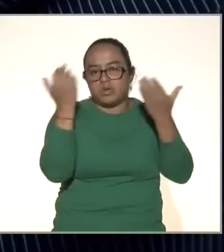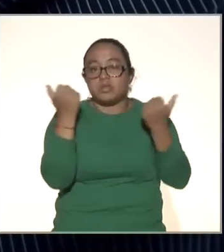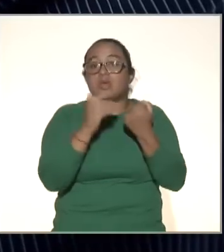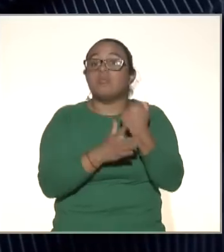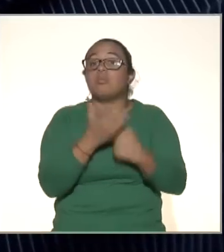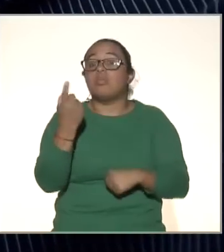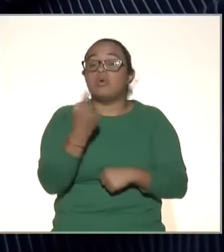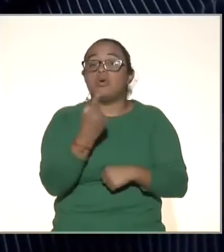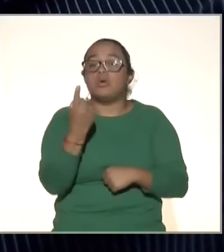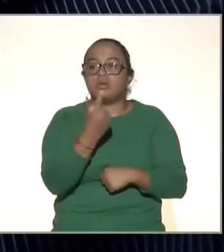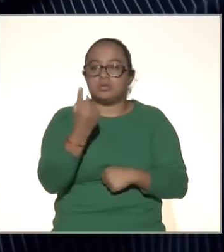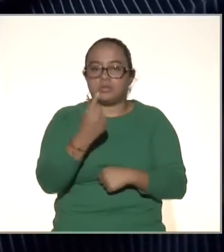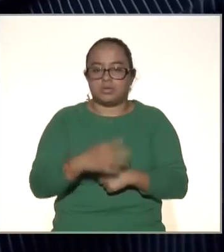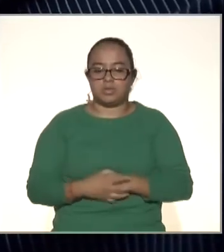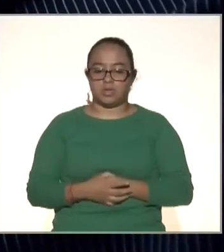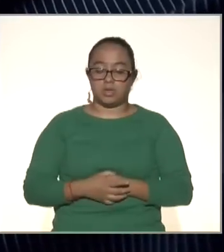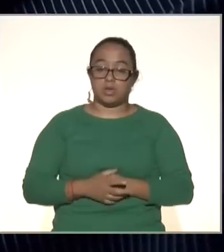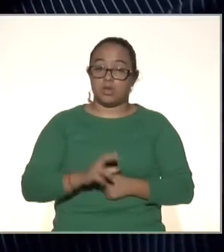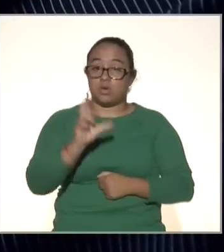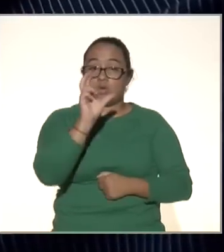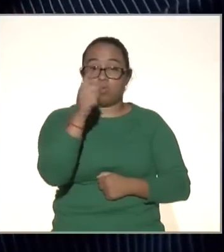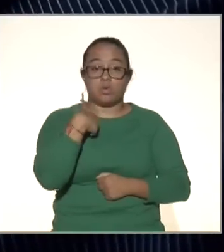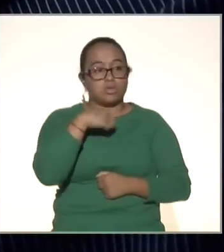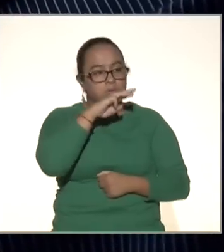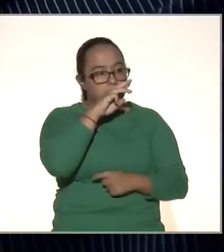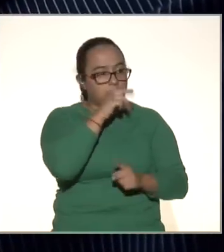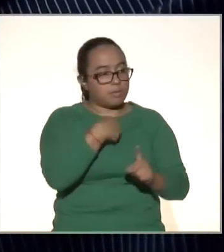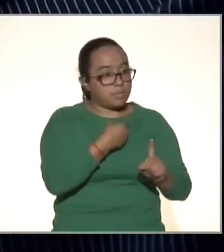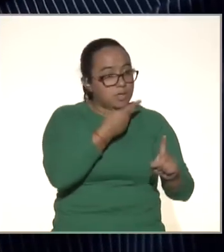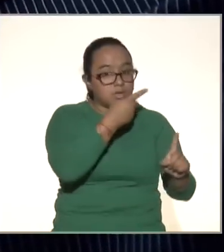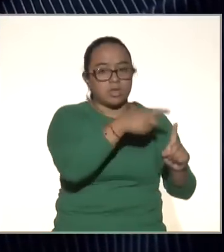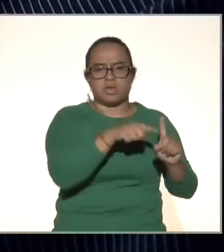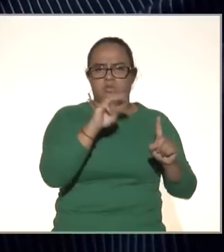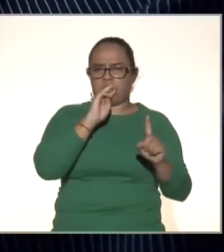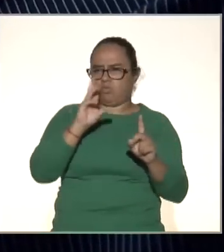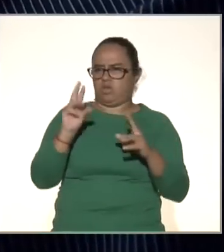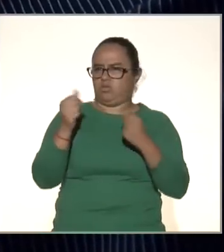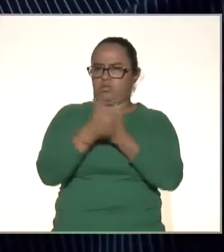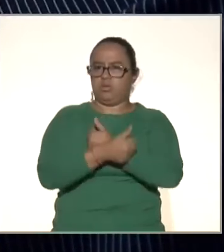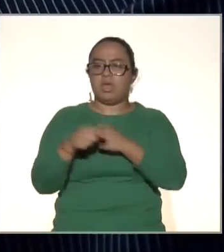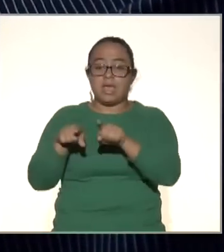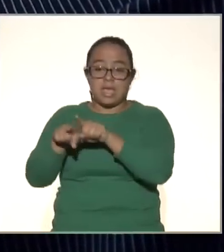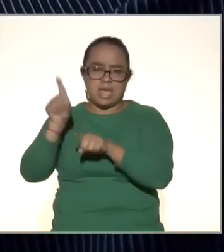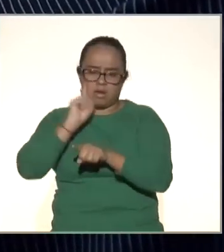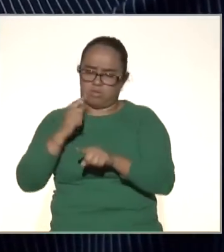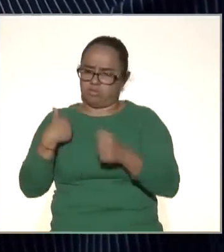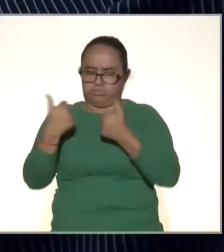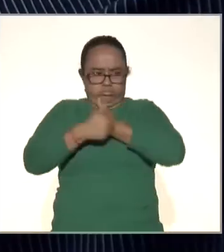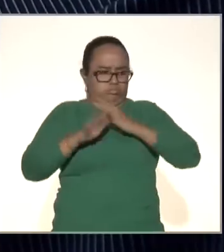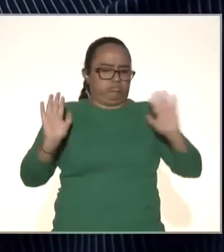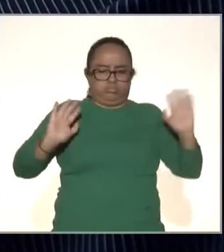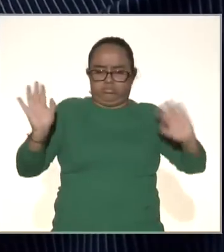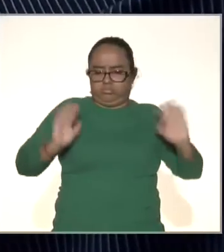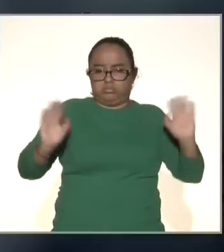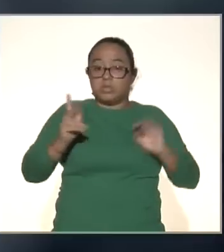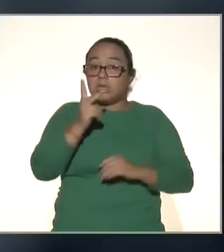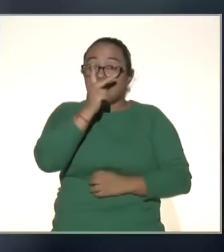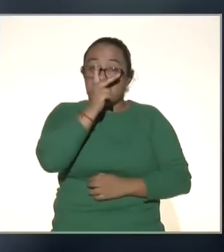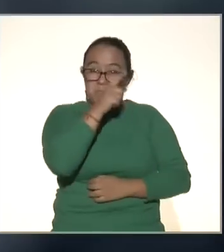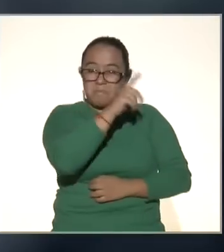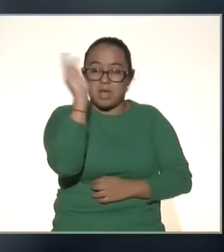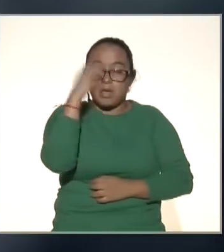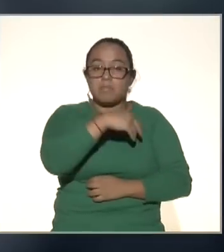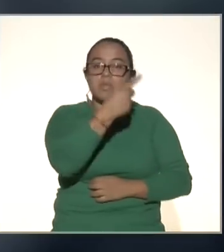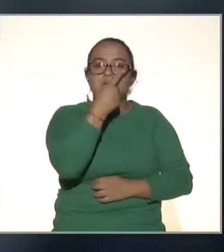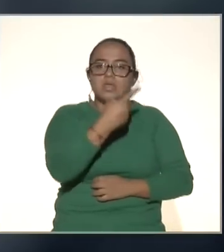porque pues cuando se lo dije a mi madre ella lo negó todo, mi hermana siempre lo negó todo, mi padrastro una vez